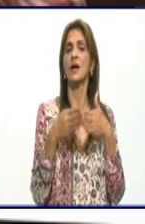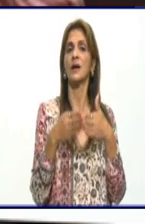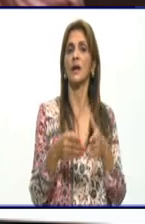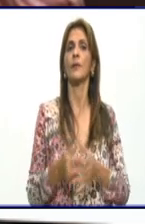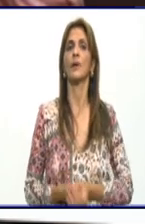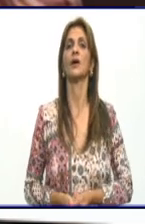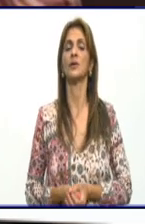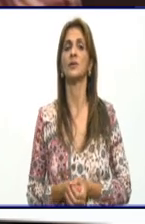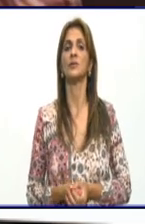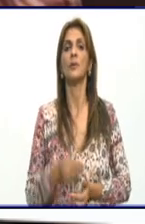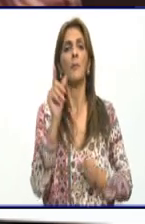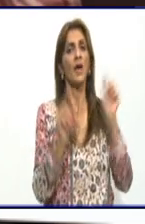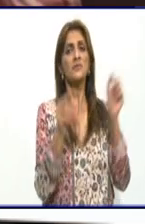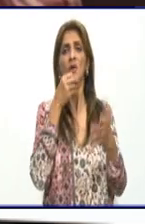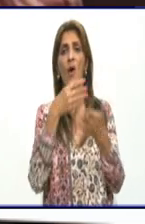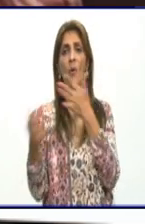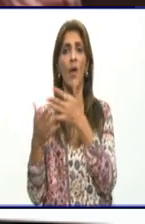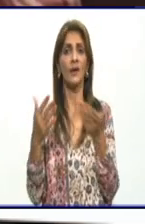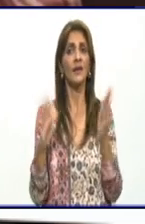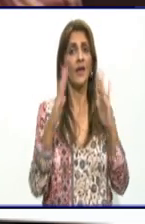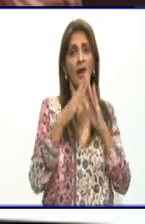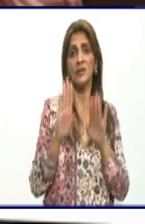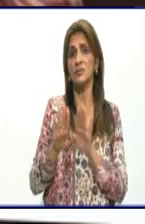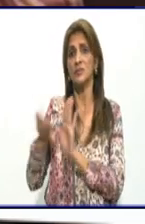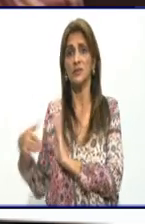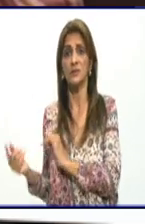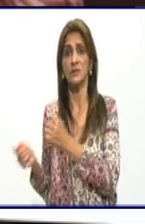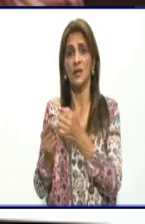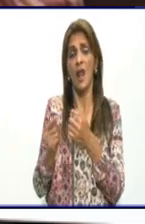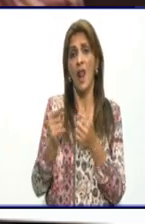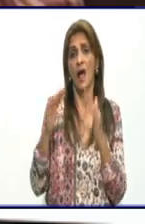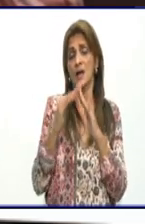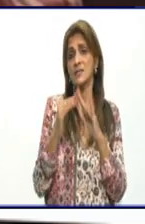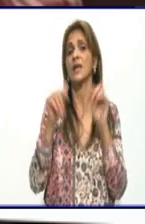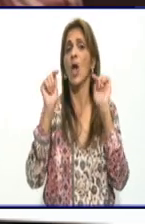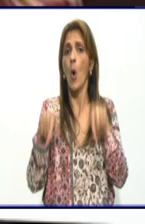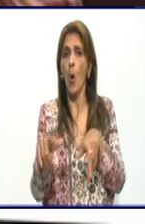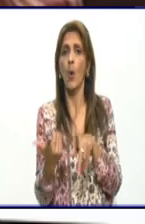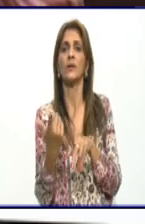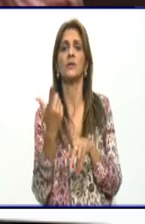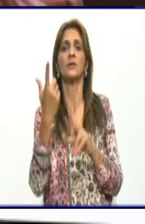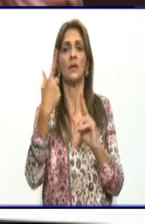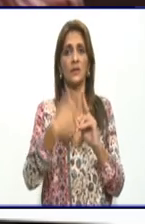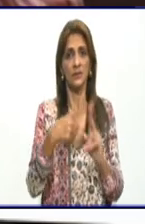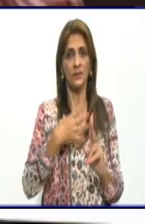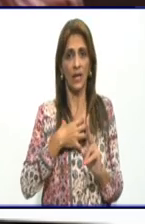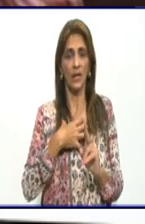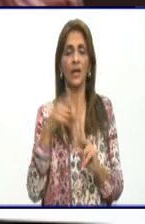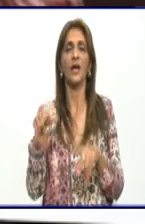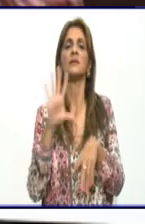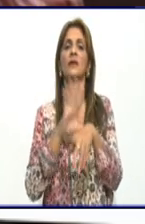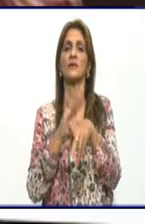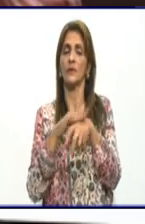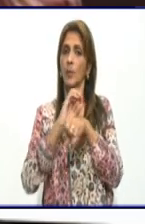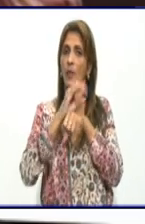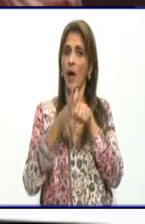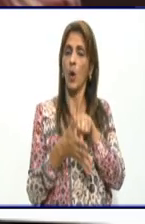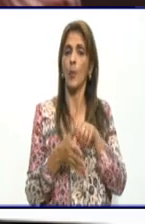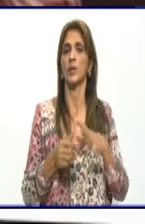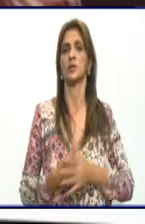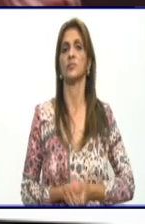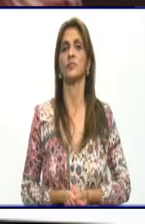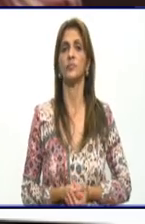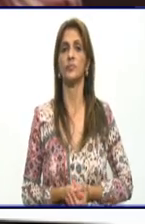597 vecinos que están hoy padeciendo esta peligrosa enfermedad. Casi 600 personas, por 5 nada